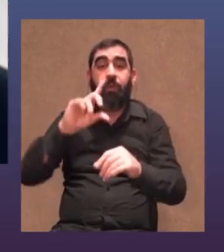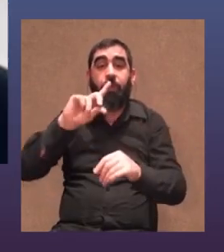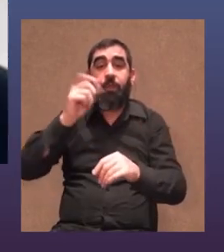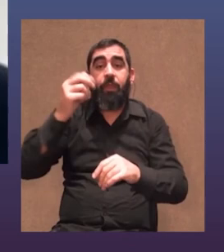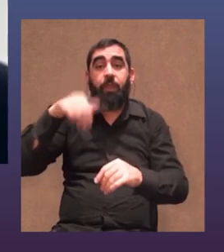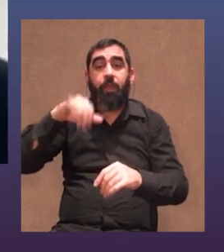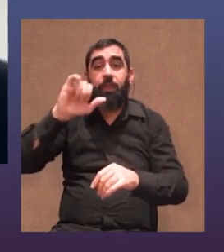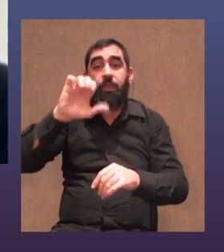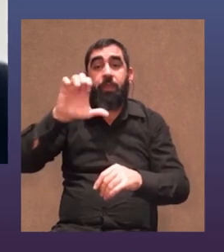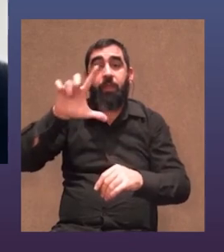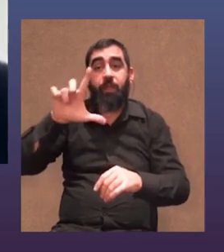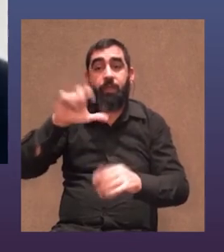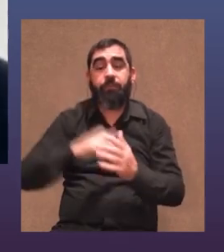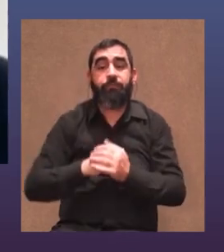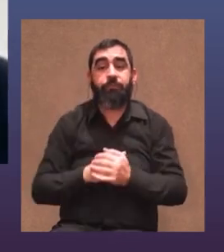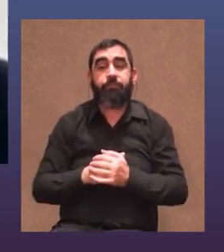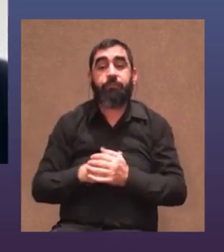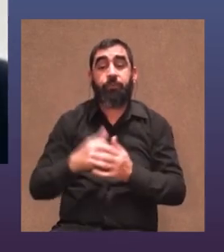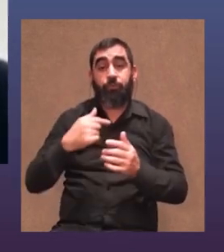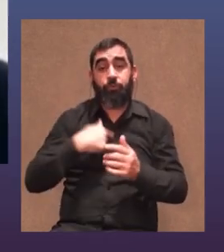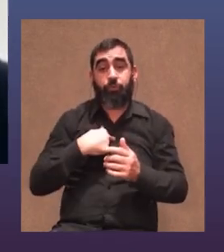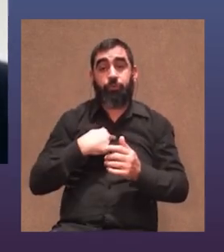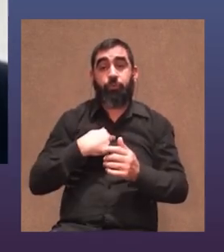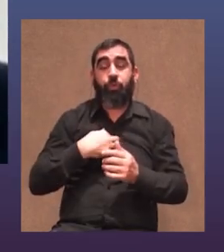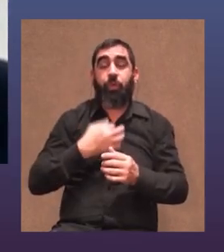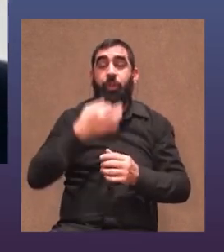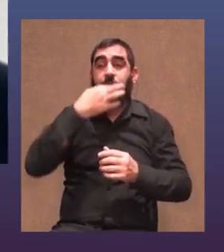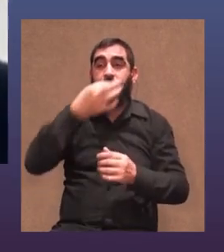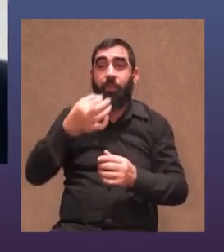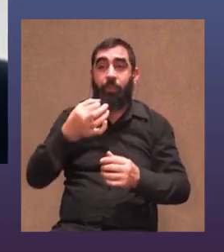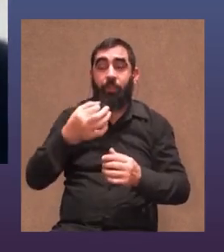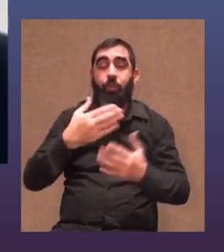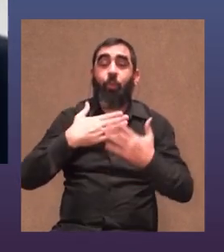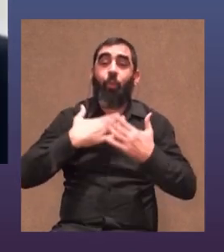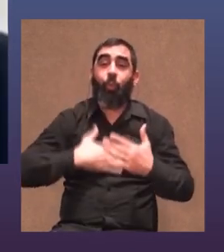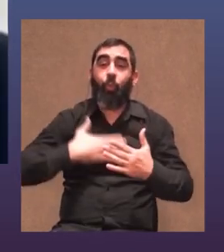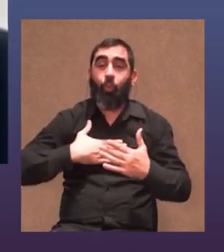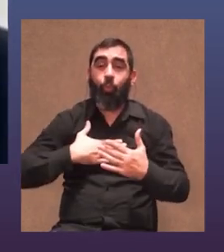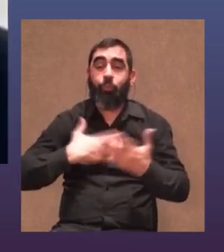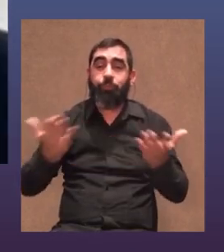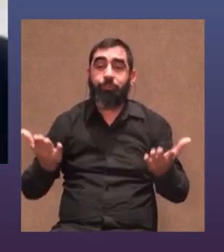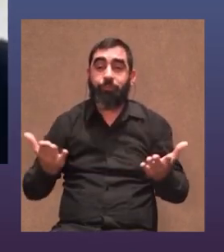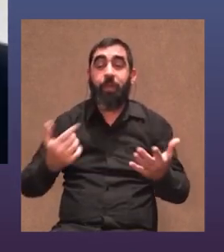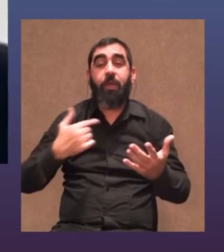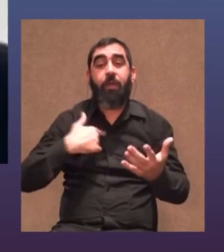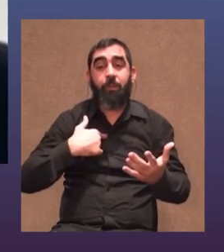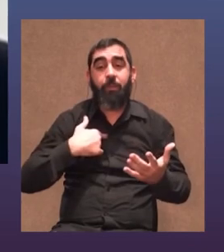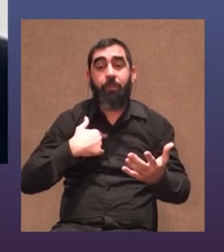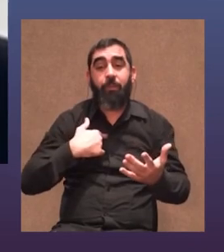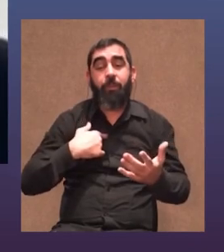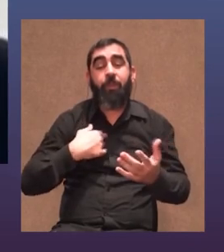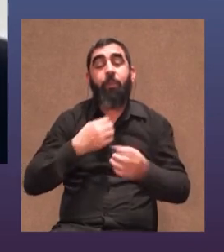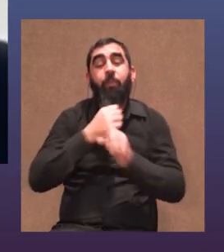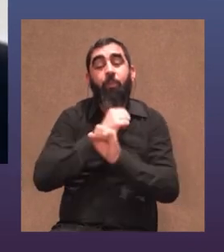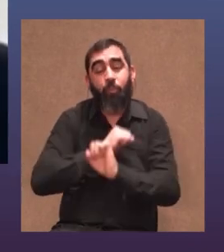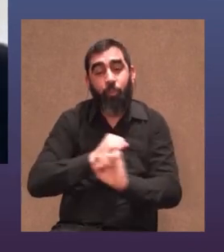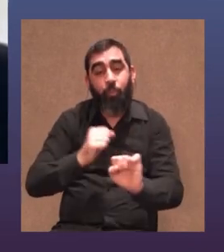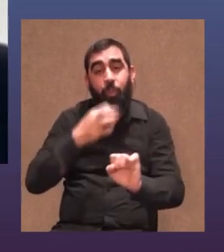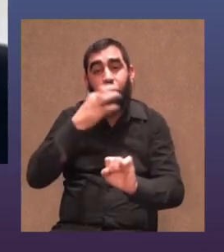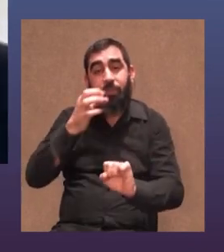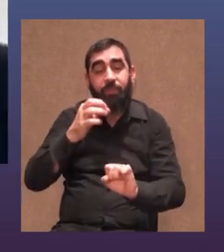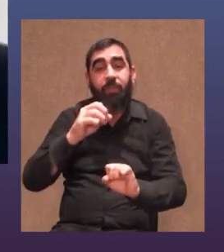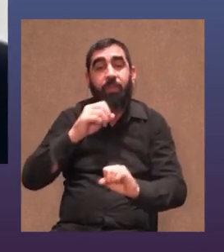Bueno, yo te voy a dar el gusto, María. Me voy a remitir al